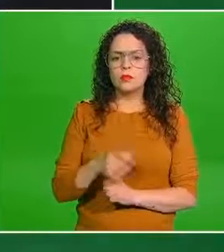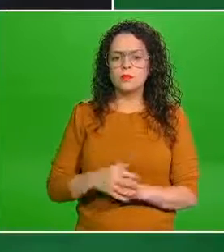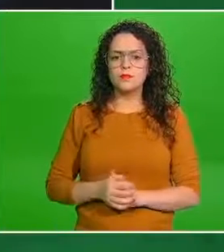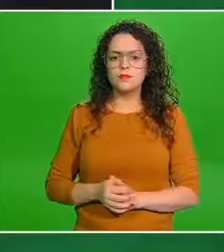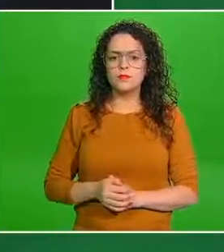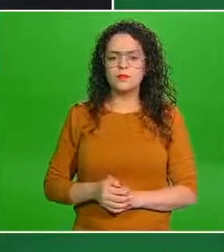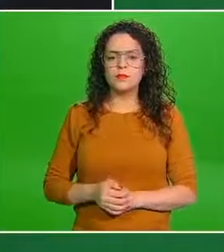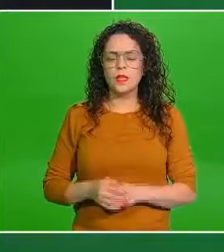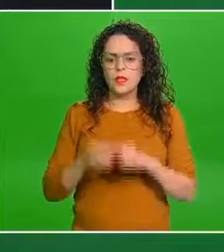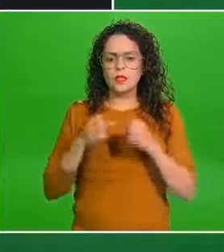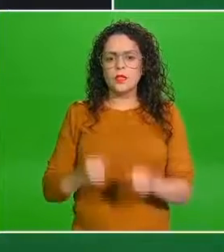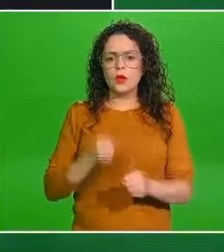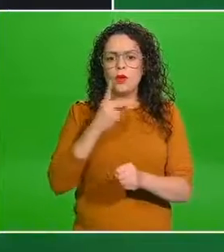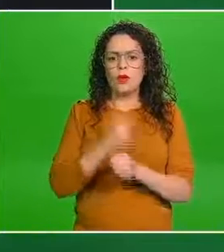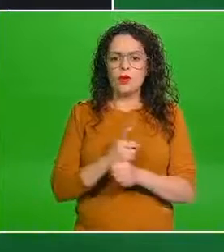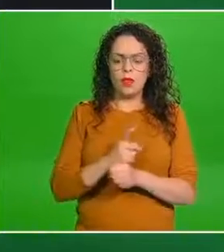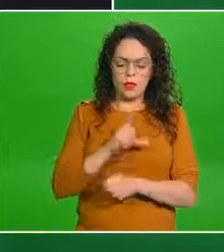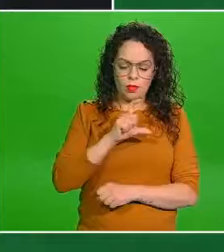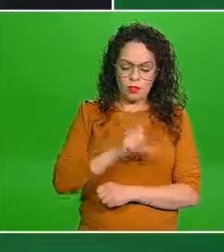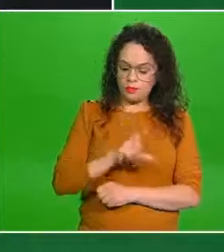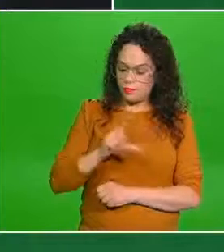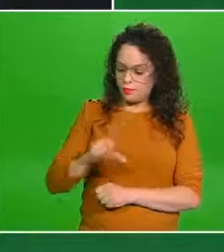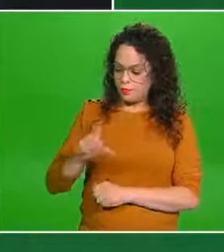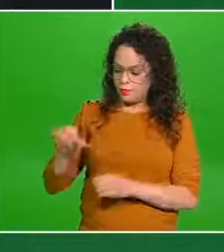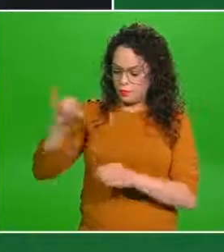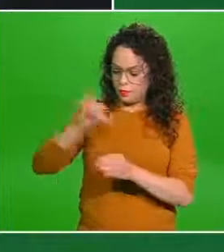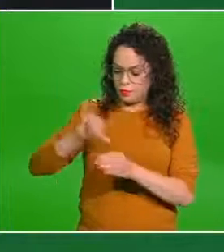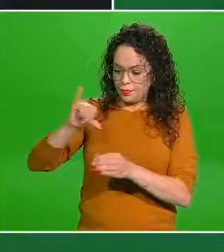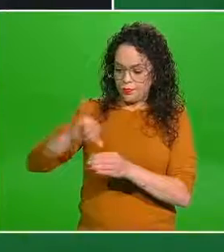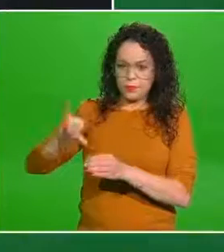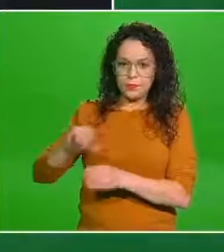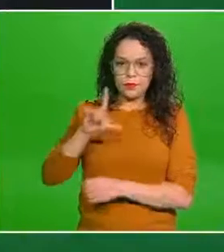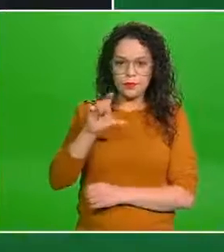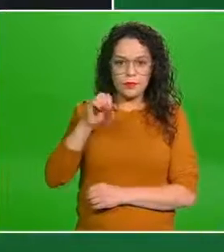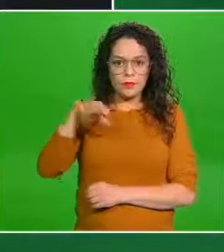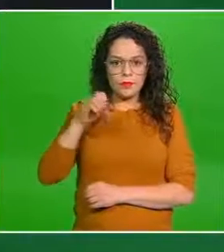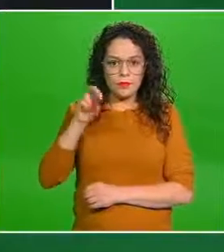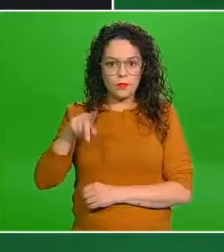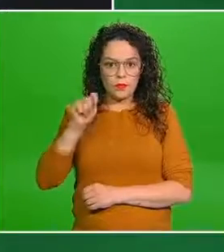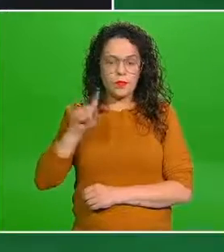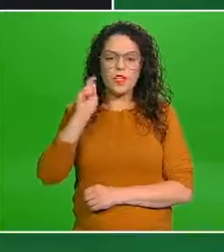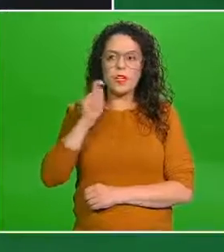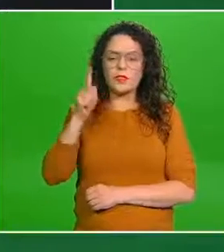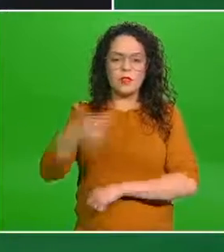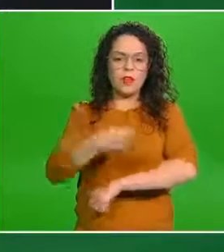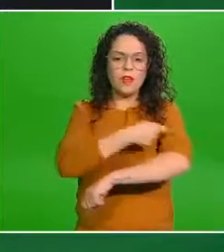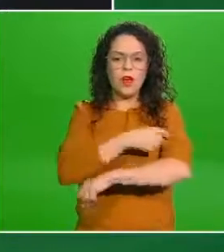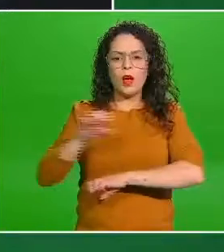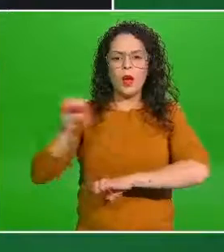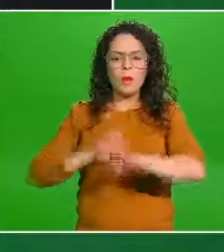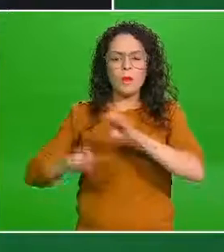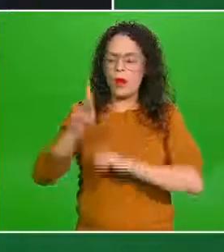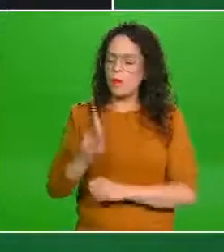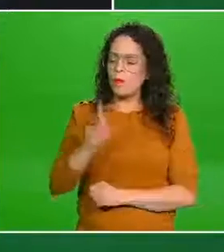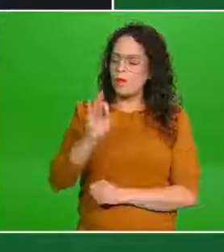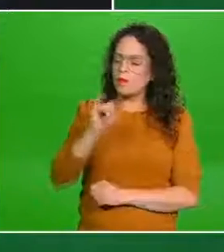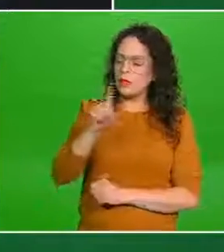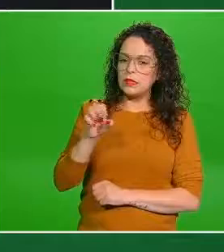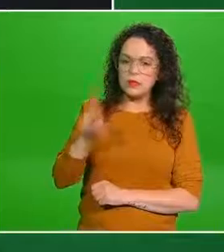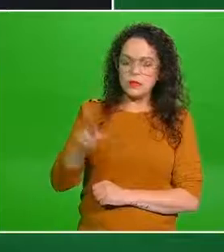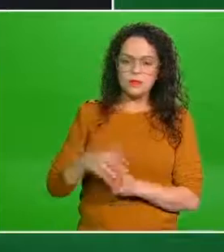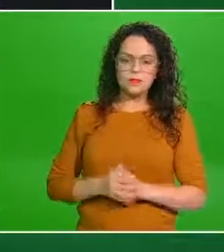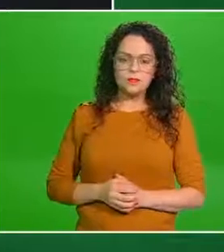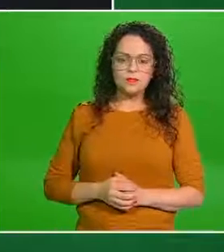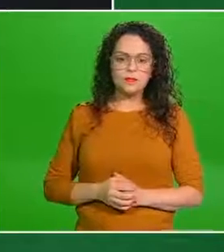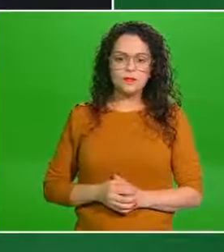del envase que está haciendo la empresa Liomont de la vacuna de Pfizer. Nos comentaron en la